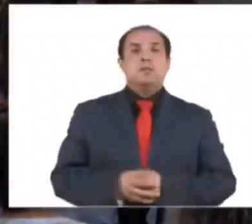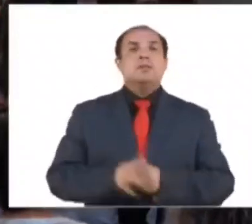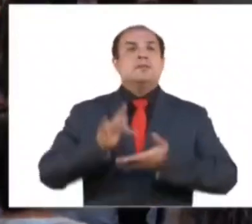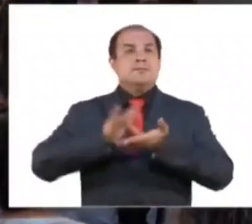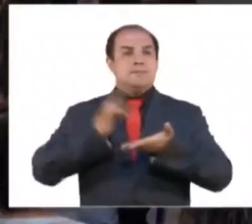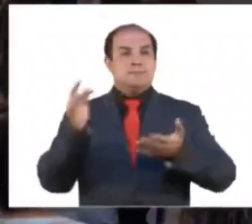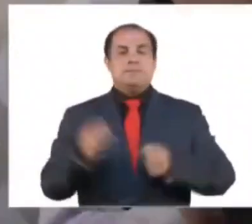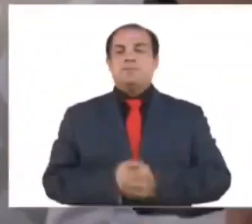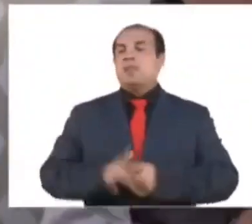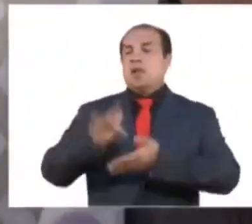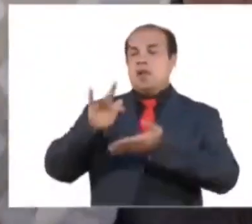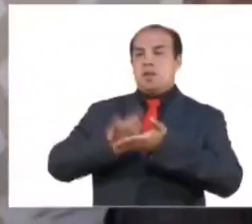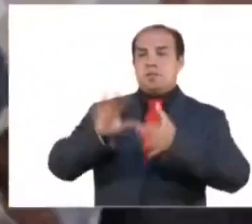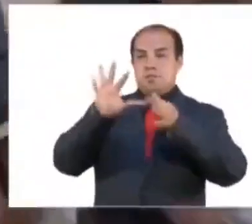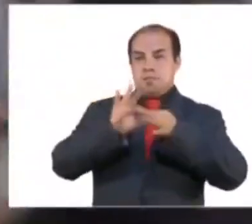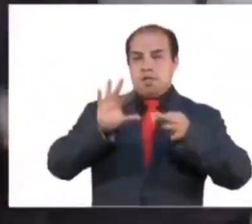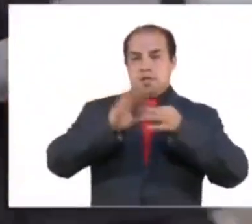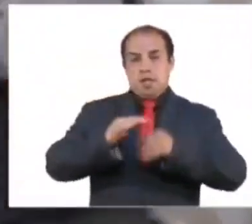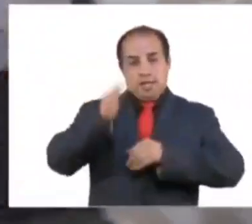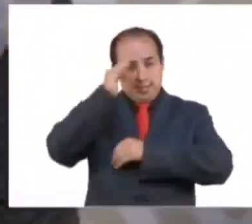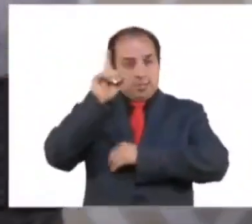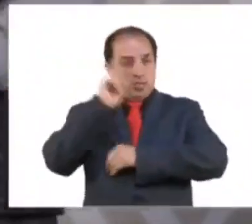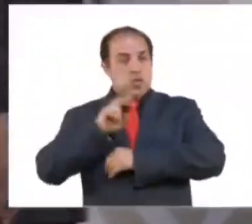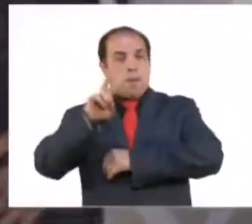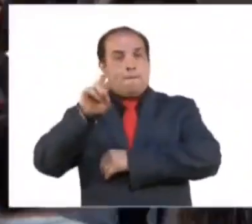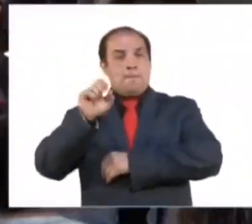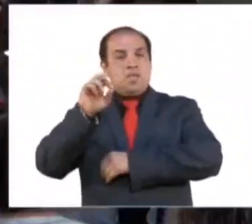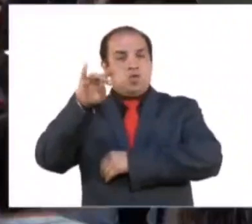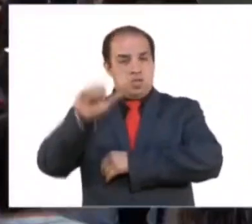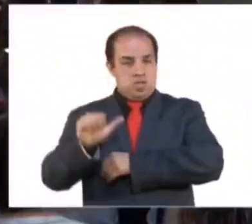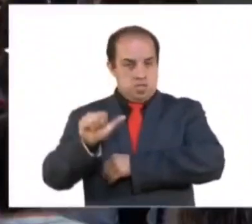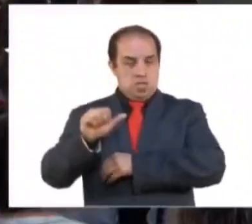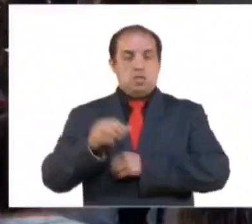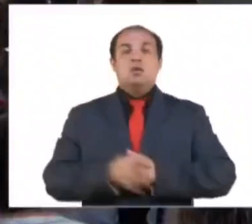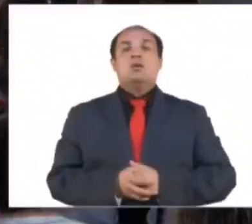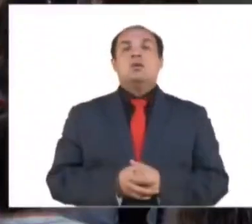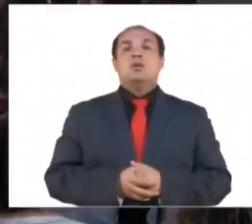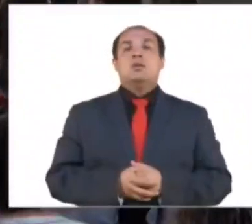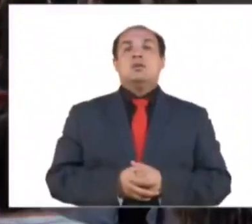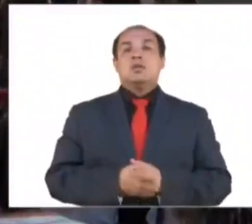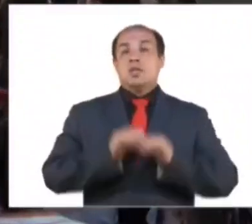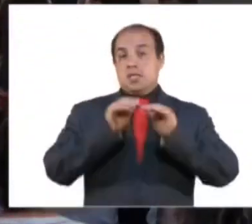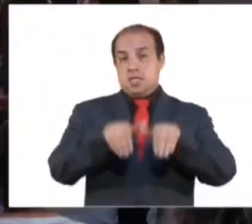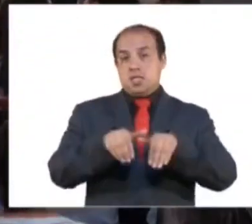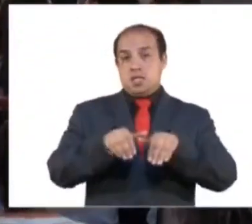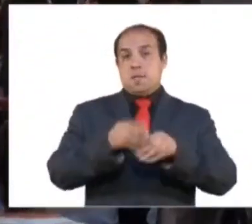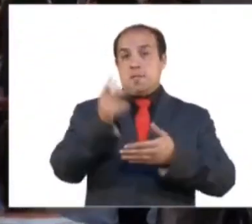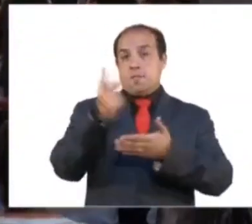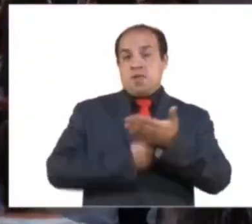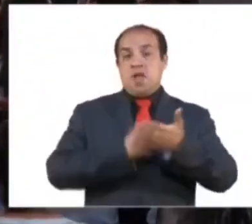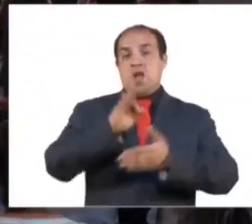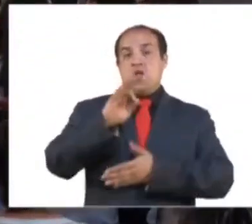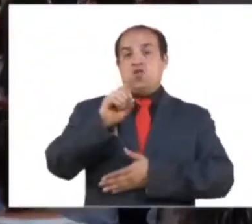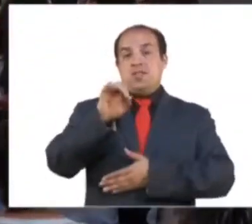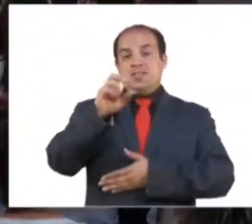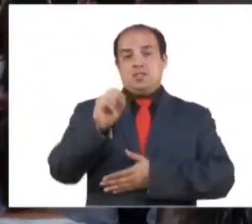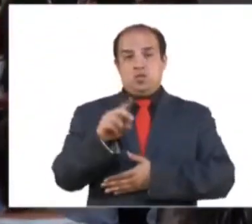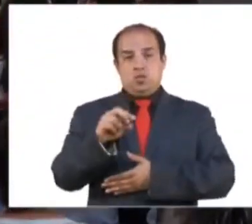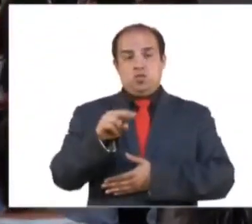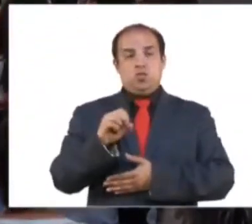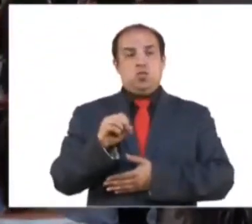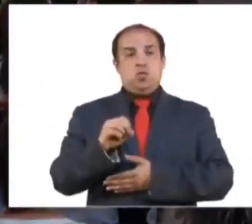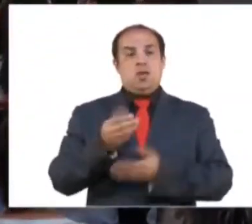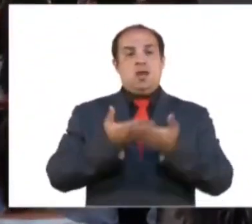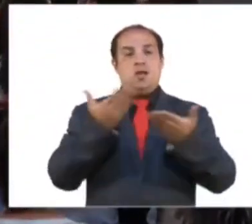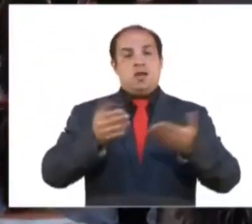Agradecemos las palabras de la señora Verónica Noemí García Valdés, acreditada de Fondeso. Y a continuación, señoras y señores, nuestra jefa